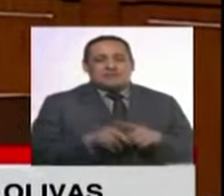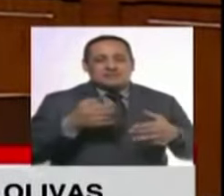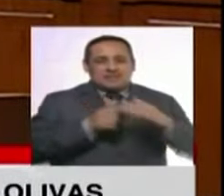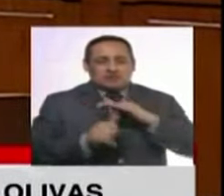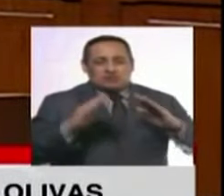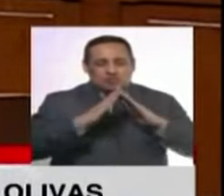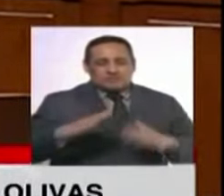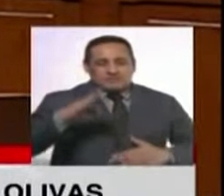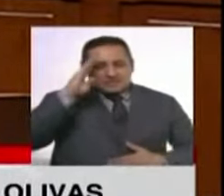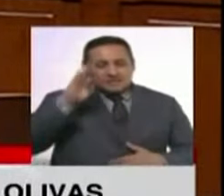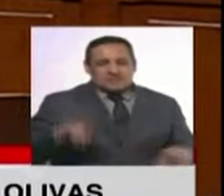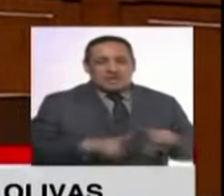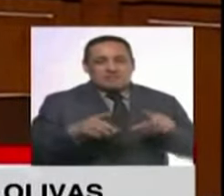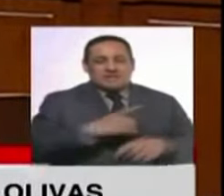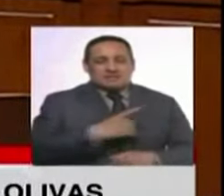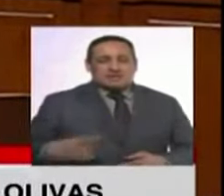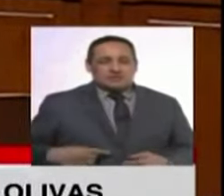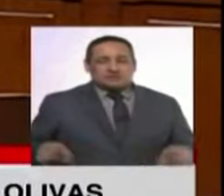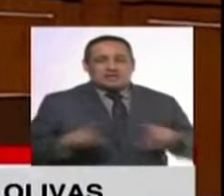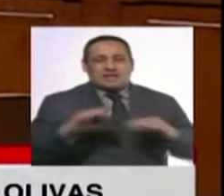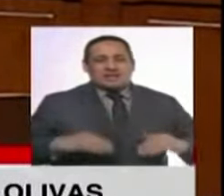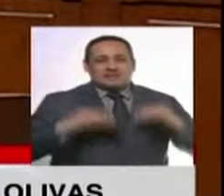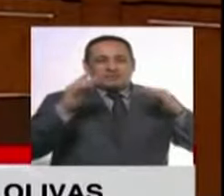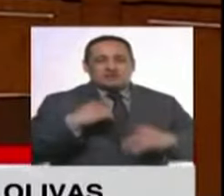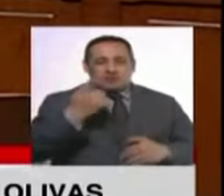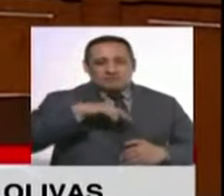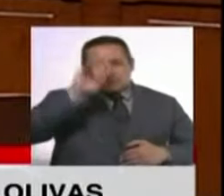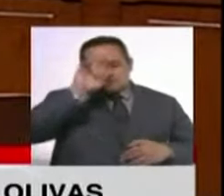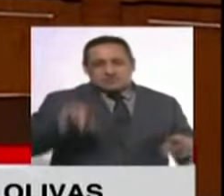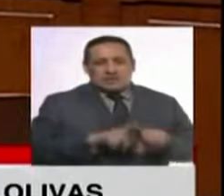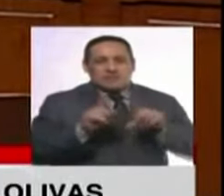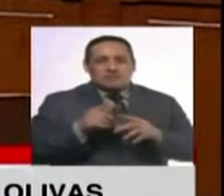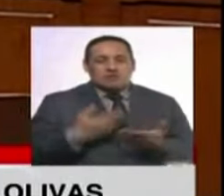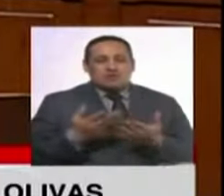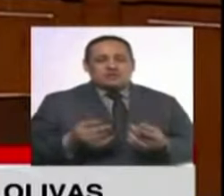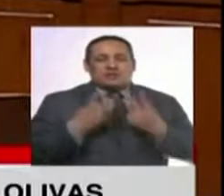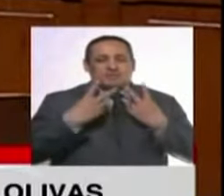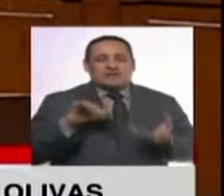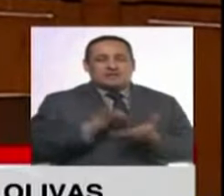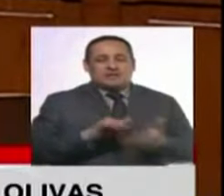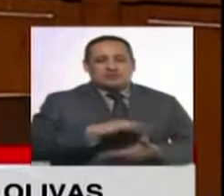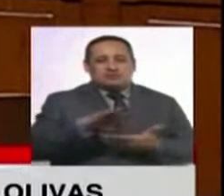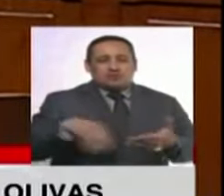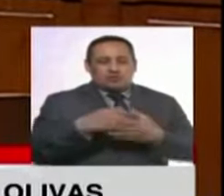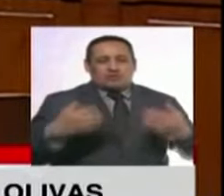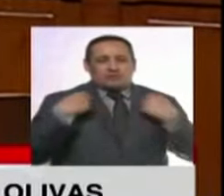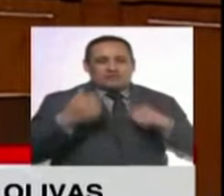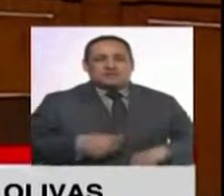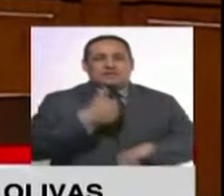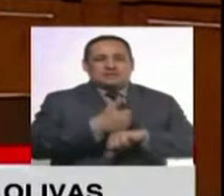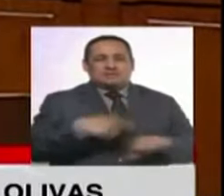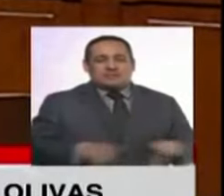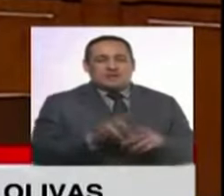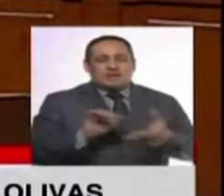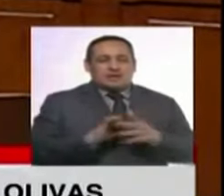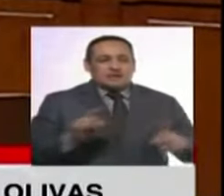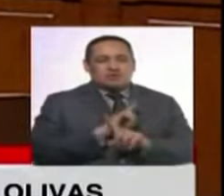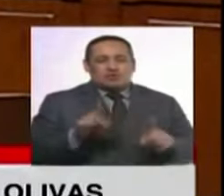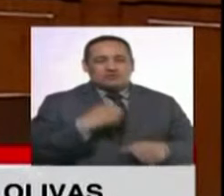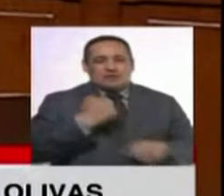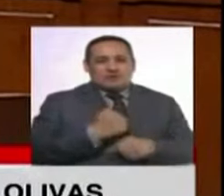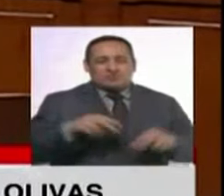la comisarías en la direcciones a nivel nacional y dispuse que todos los oficiales de tercera no deben